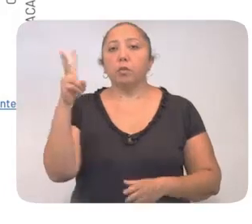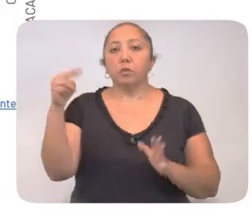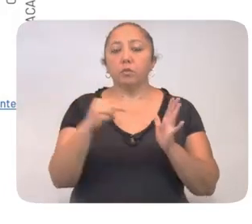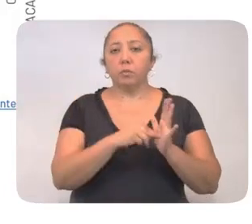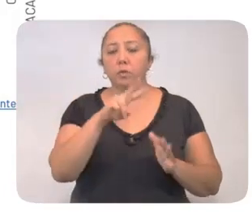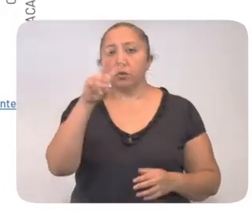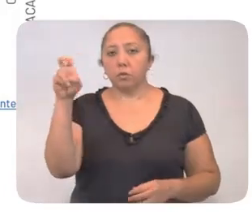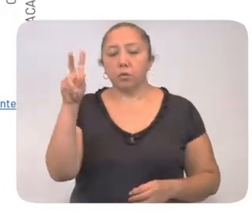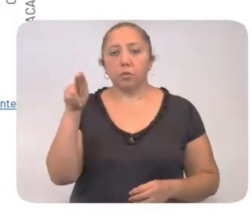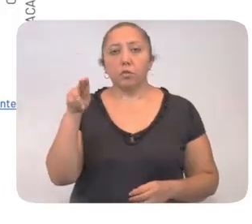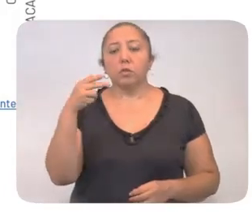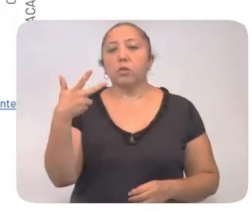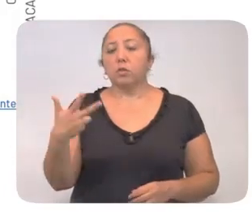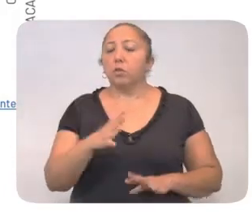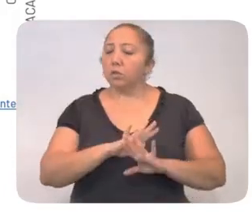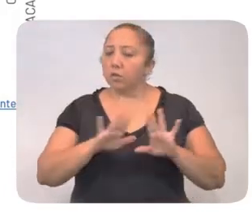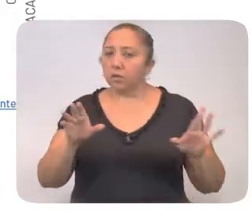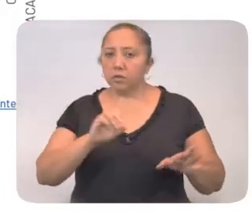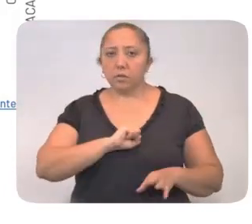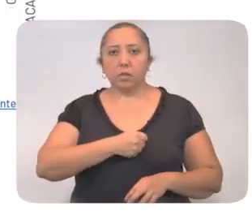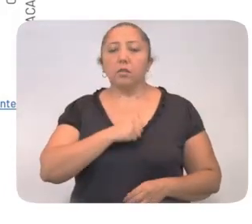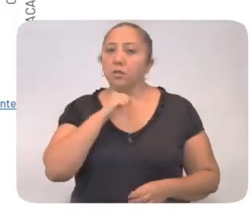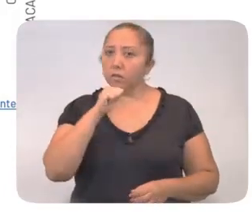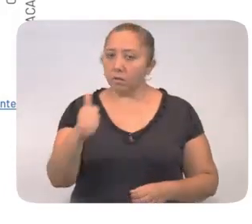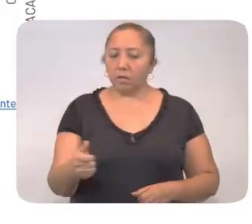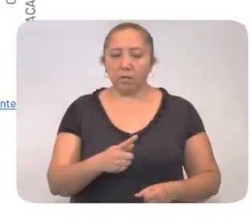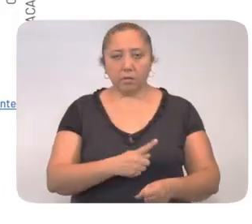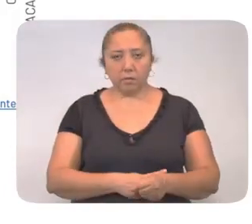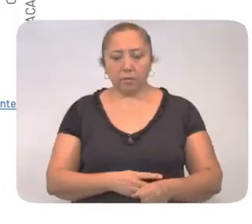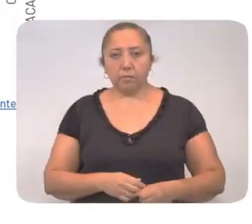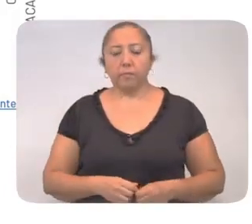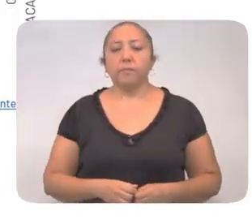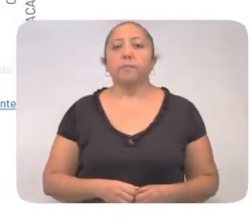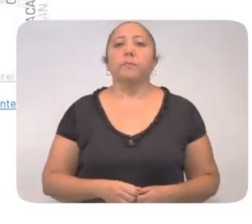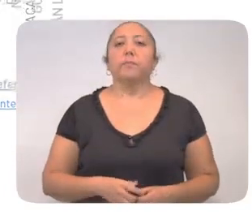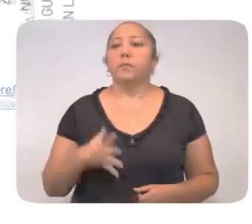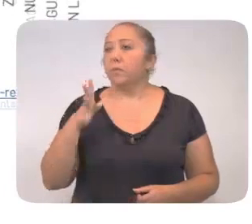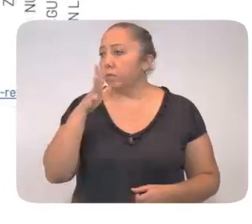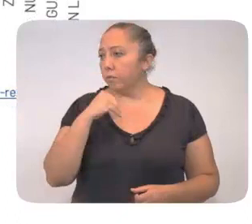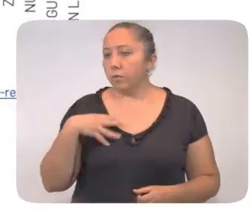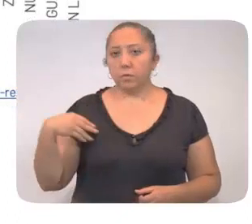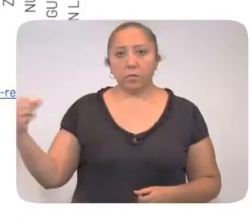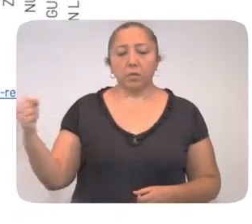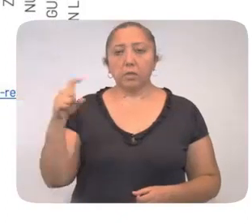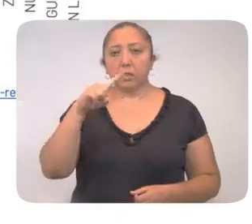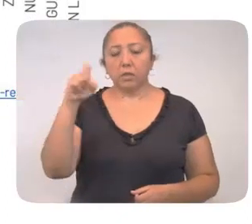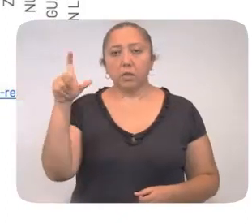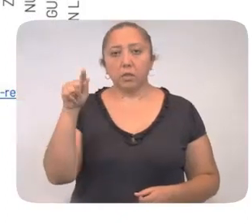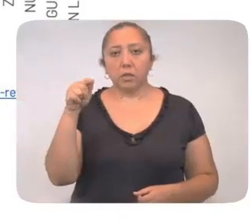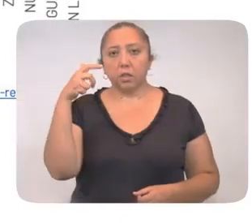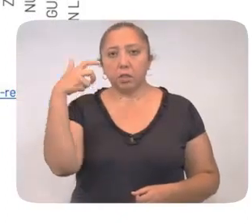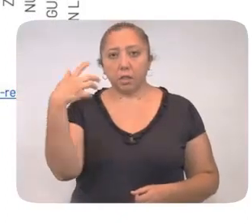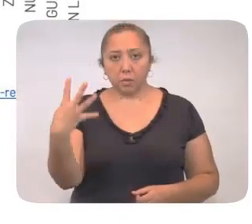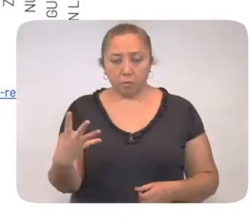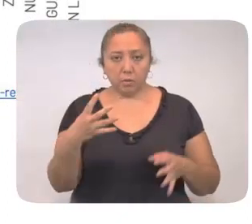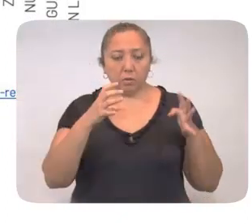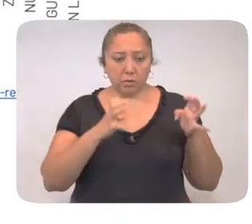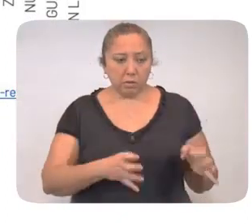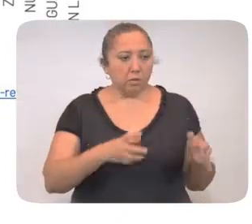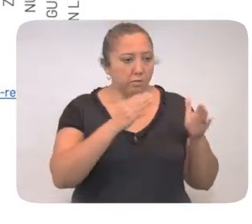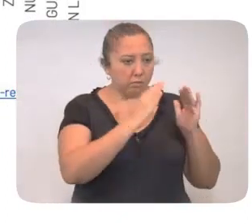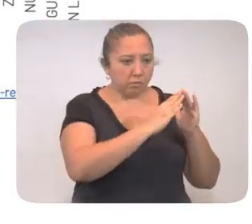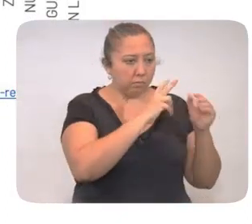,288 ya se recuperaron. No presentan síntomas ni pueden contagiar. 174 están estables,